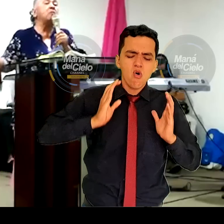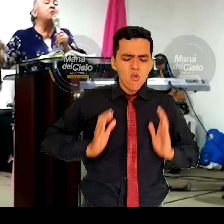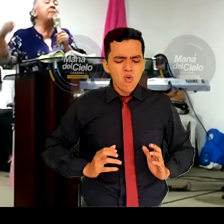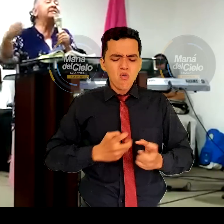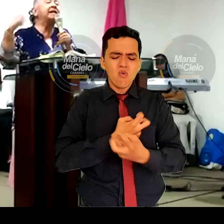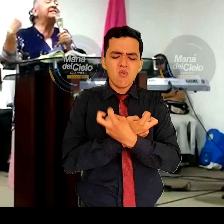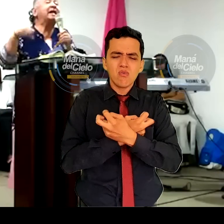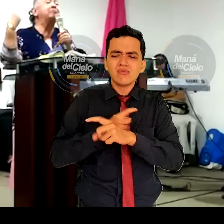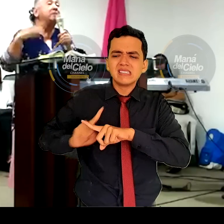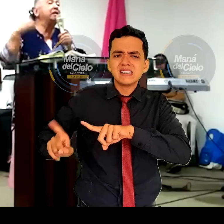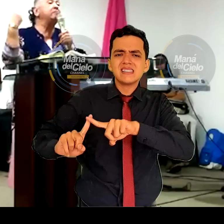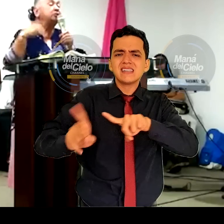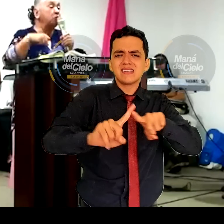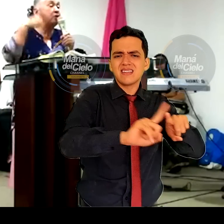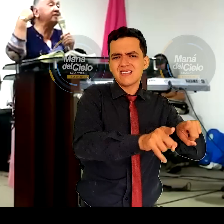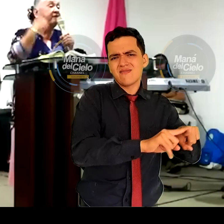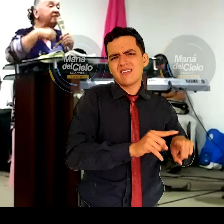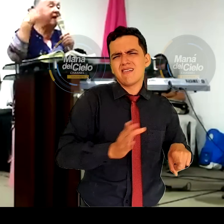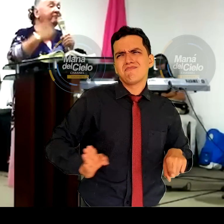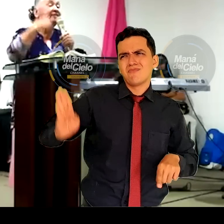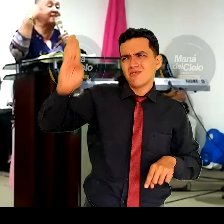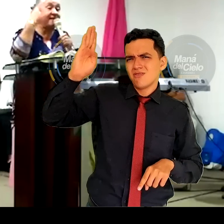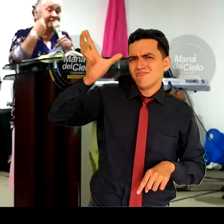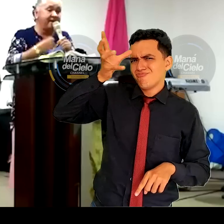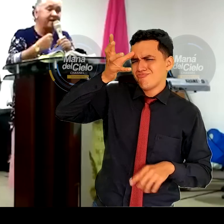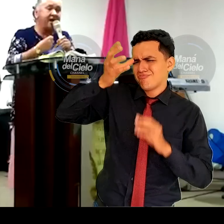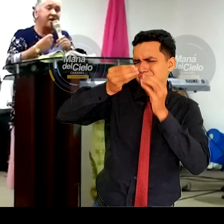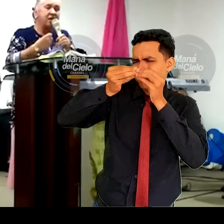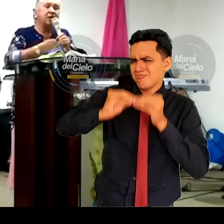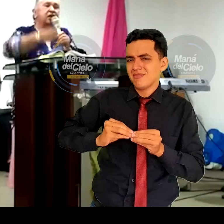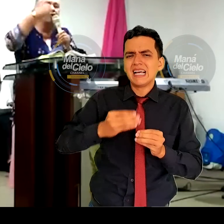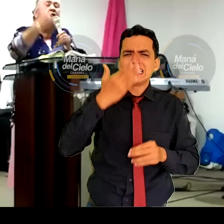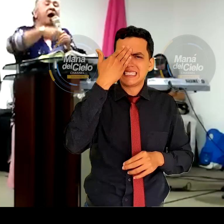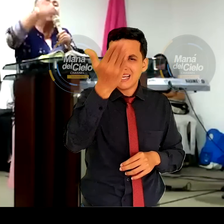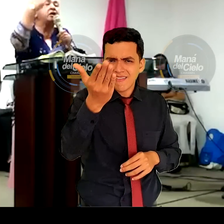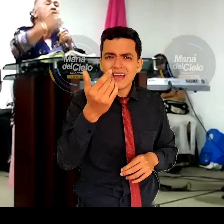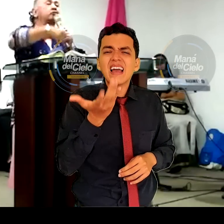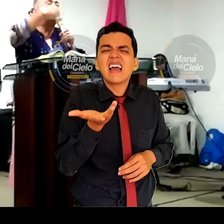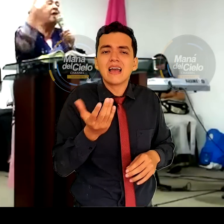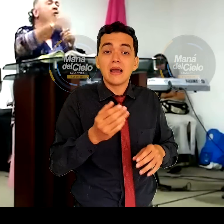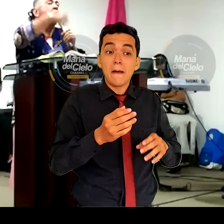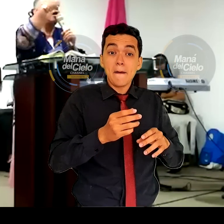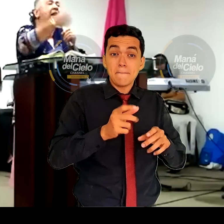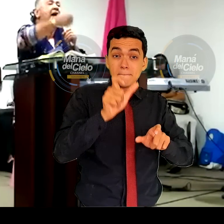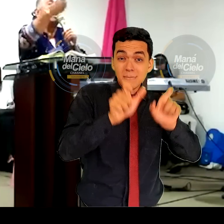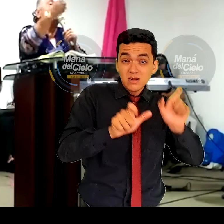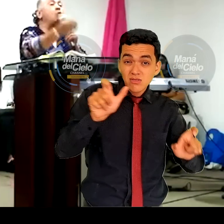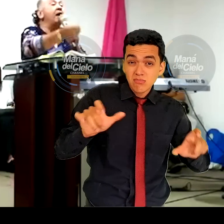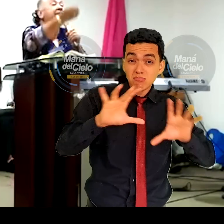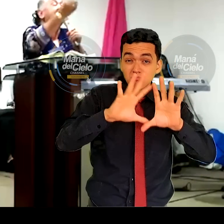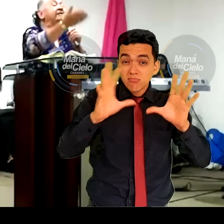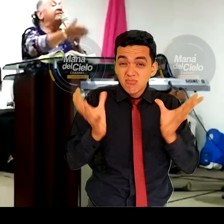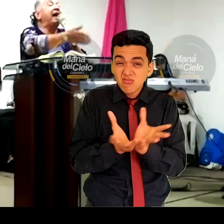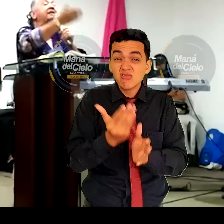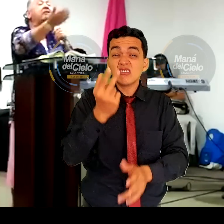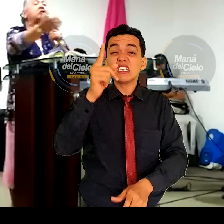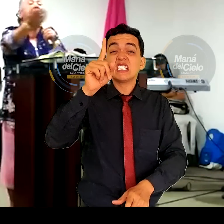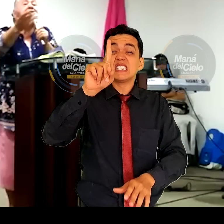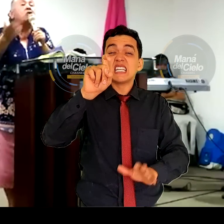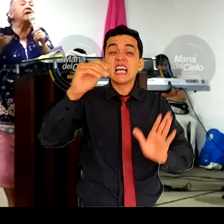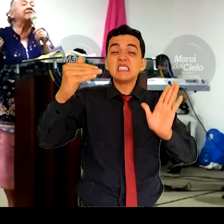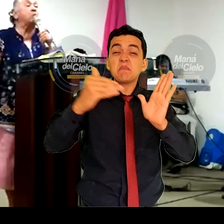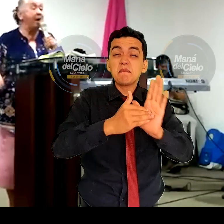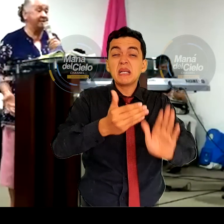que somos más de 6.000 millones de habitantes en la tierra y no han encontrado las huellas digitales